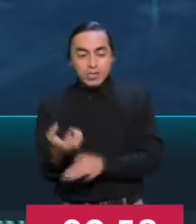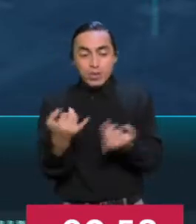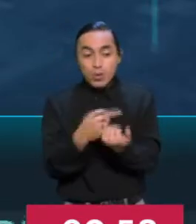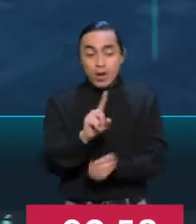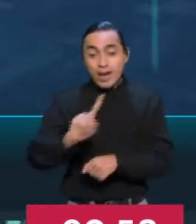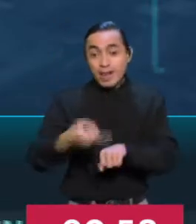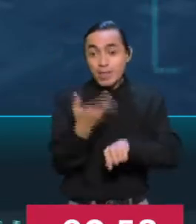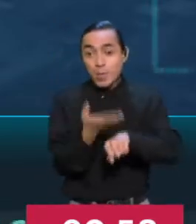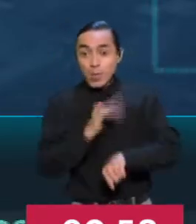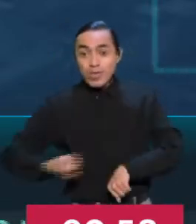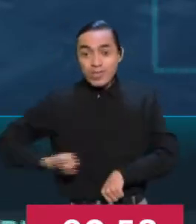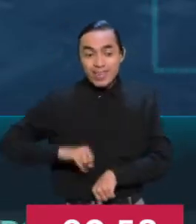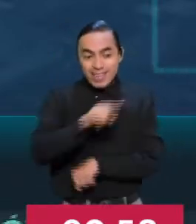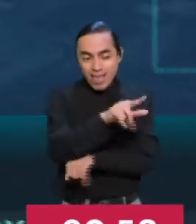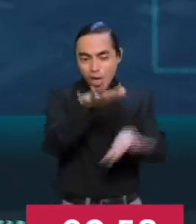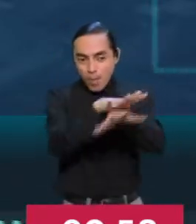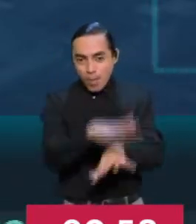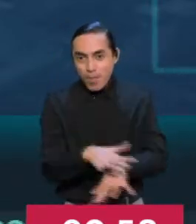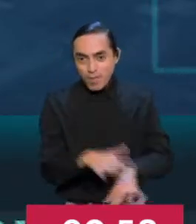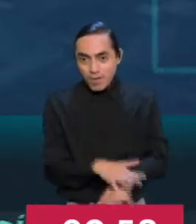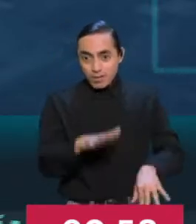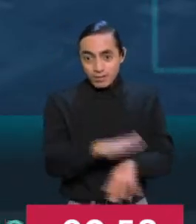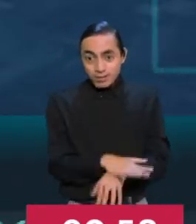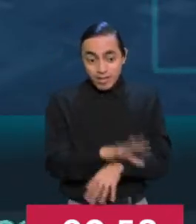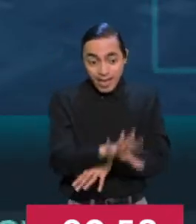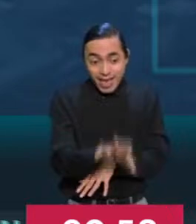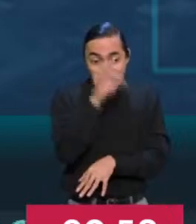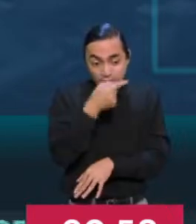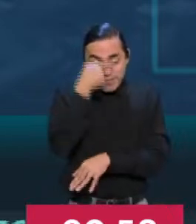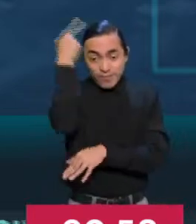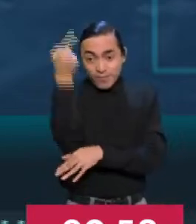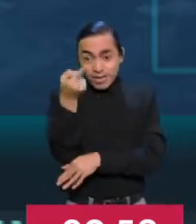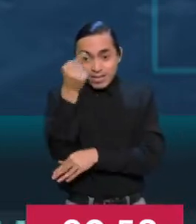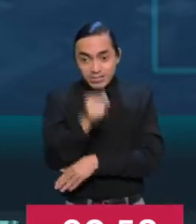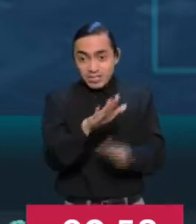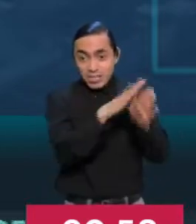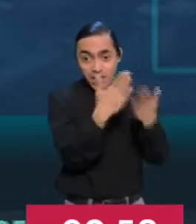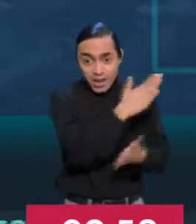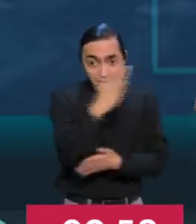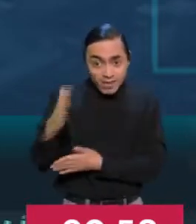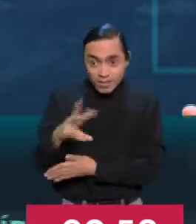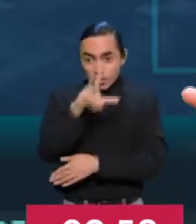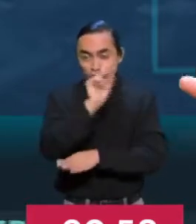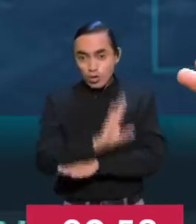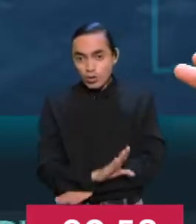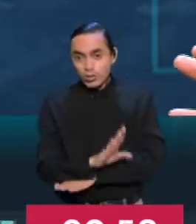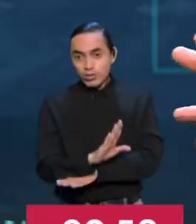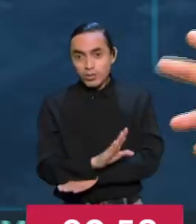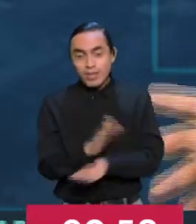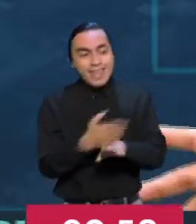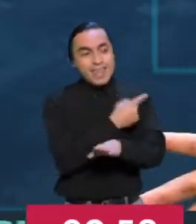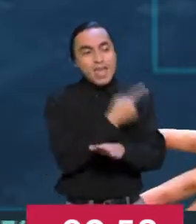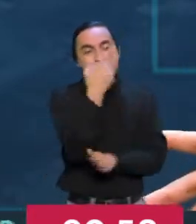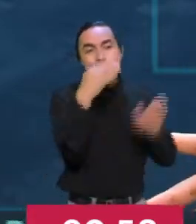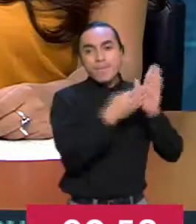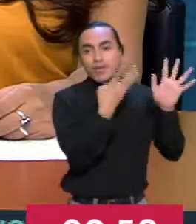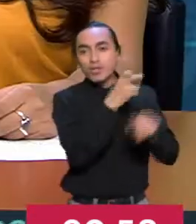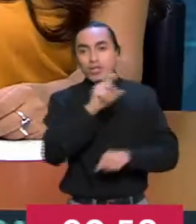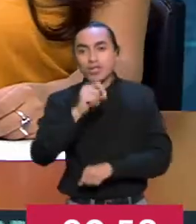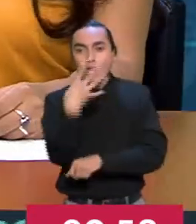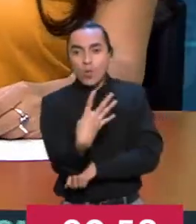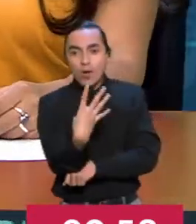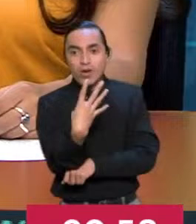muy interesante ver estas transformaciones. No es tan fácil conseguirlo ya en librerías, en ejemplar ¿Que sería físico. El de 1974? Sí, el